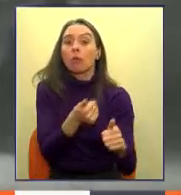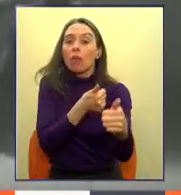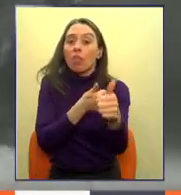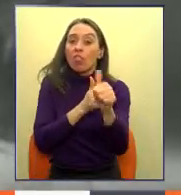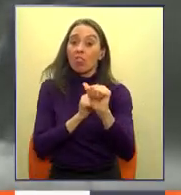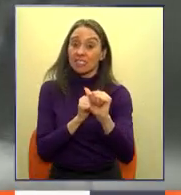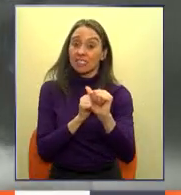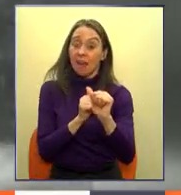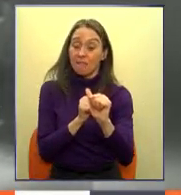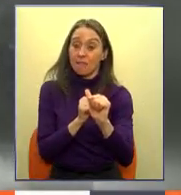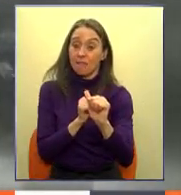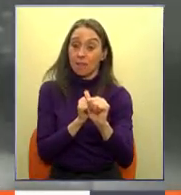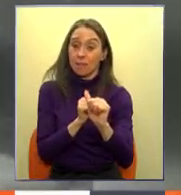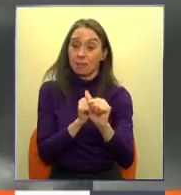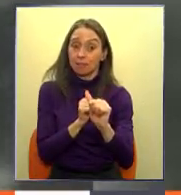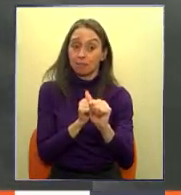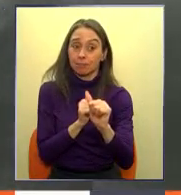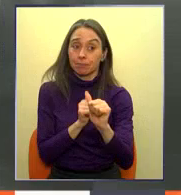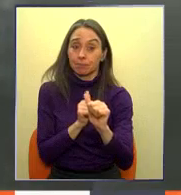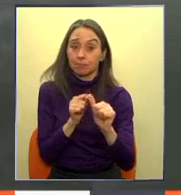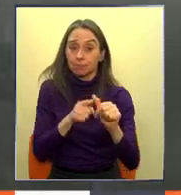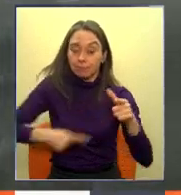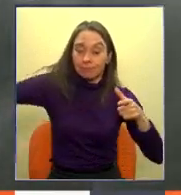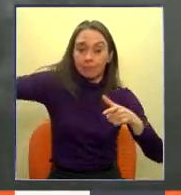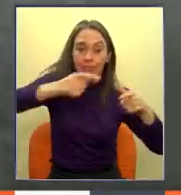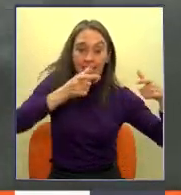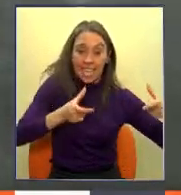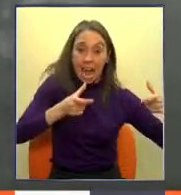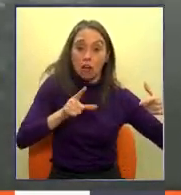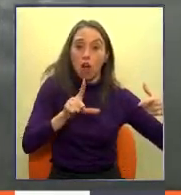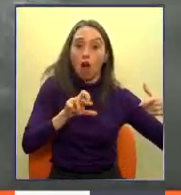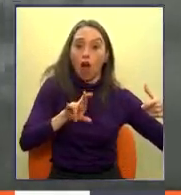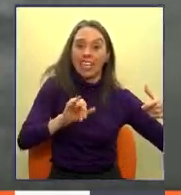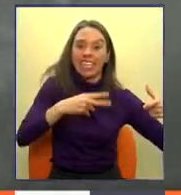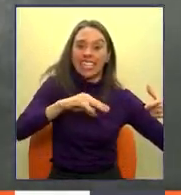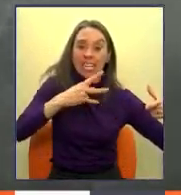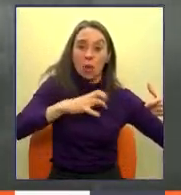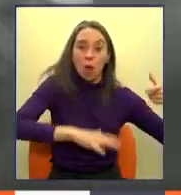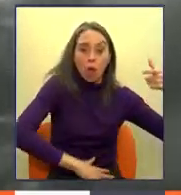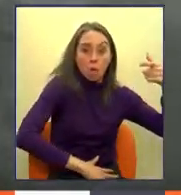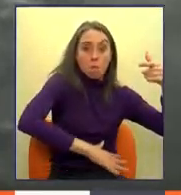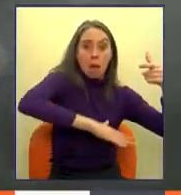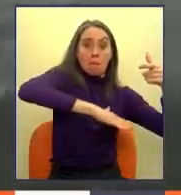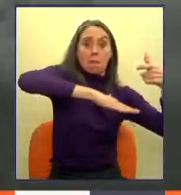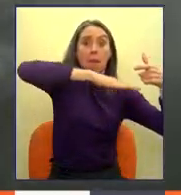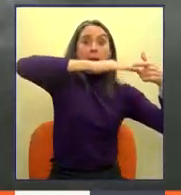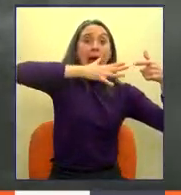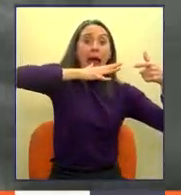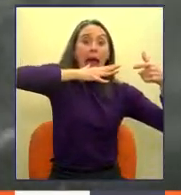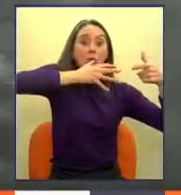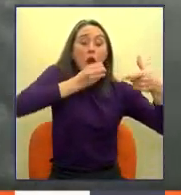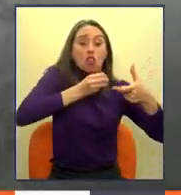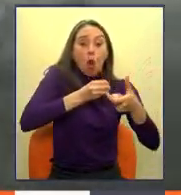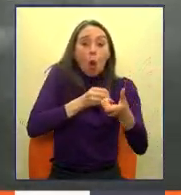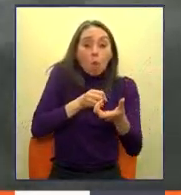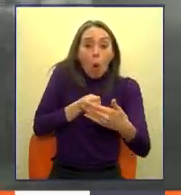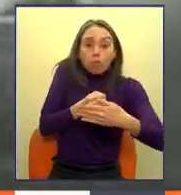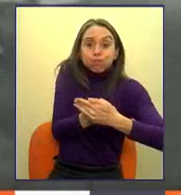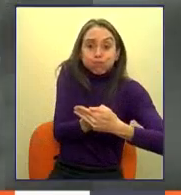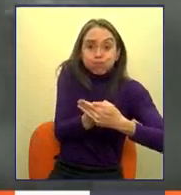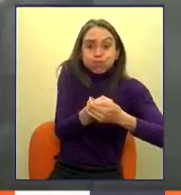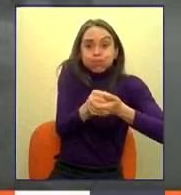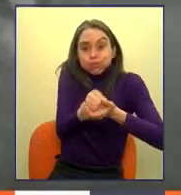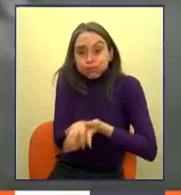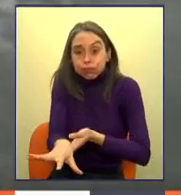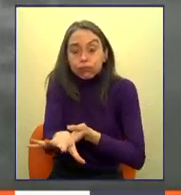haciendo al Riñihuazo, al Riñihue, a la acumulación de agua en el lago Riñihue, es